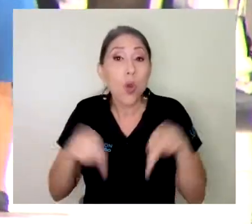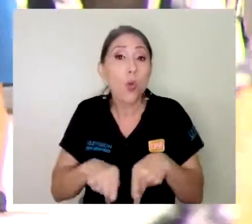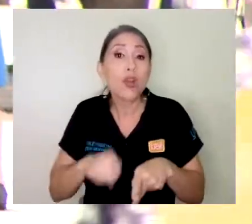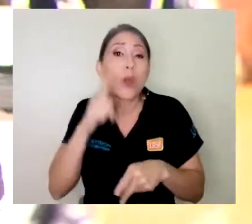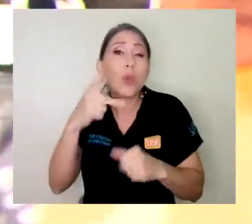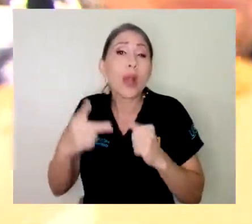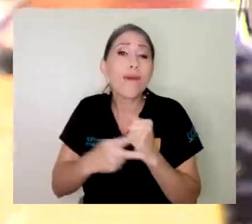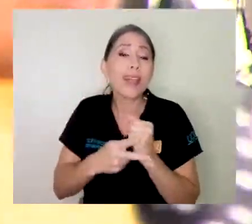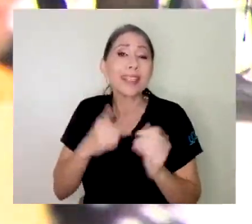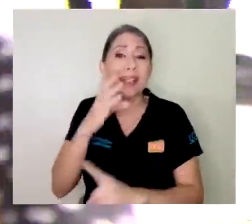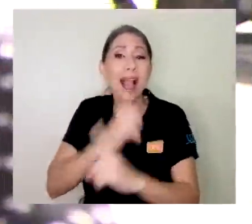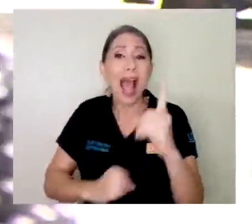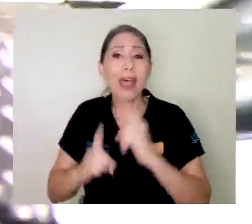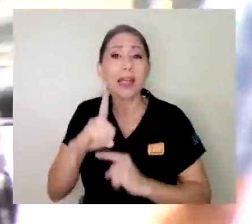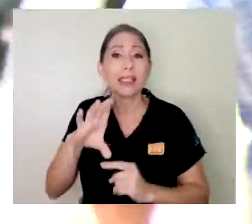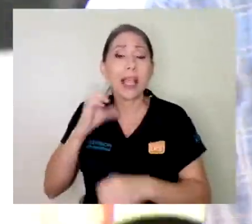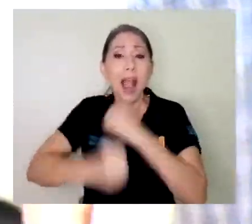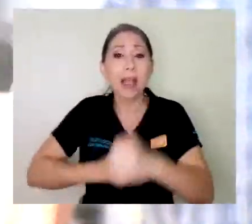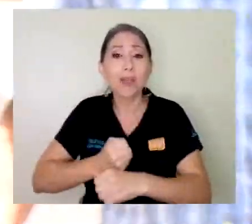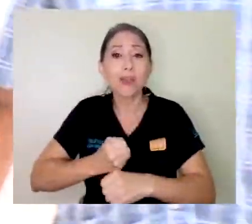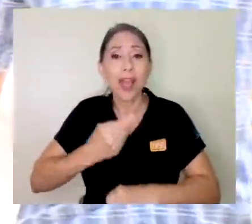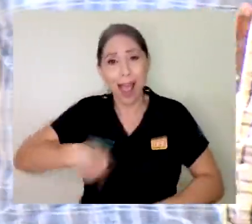nosotros.